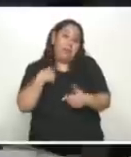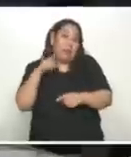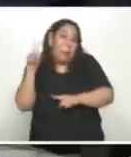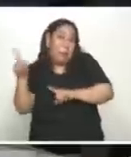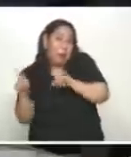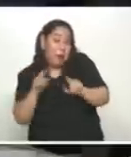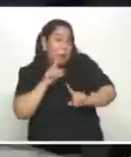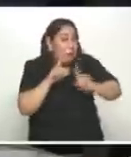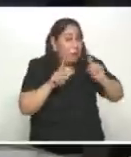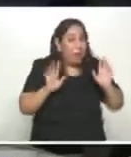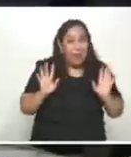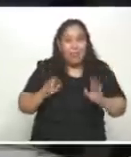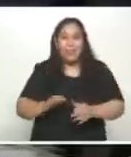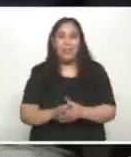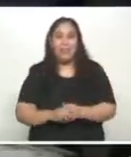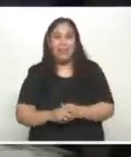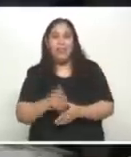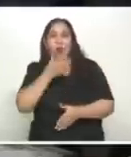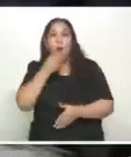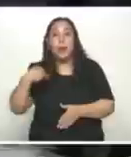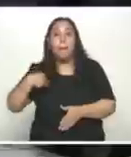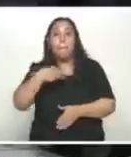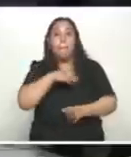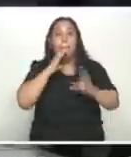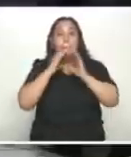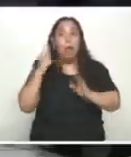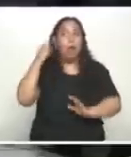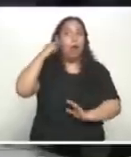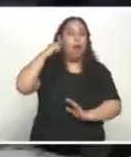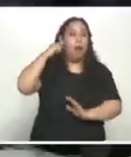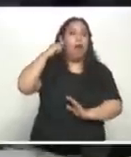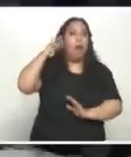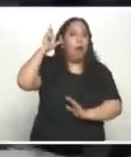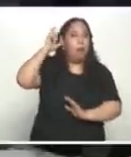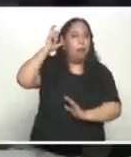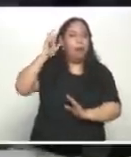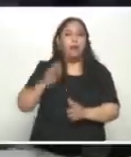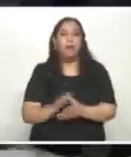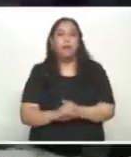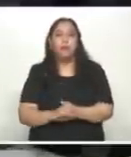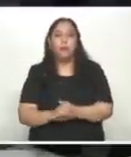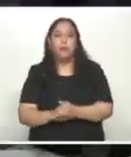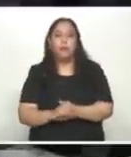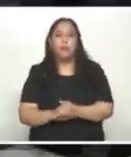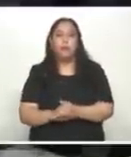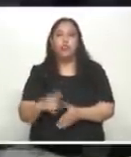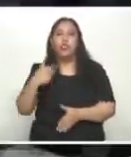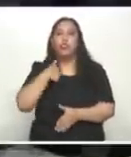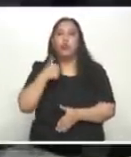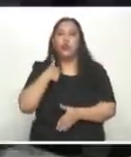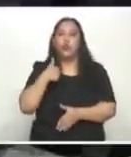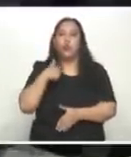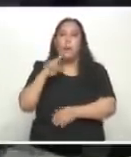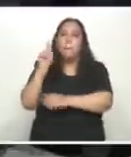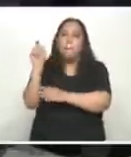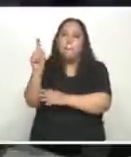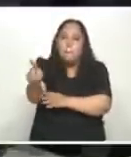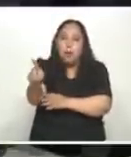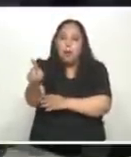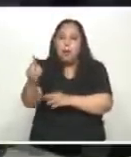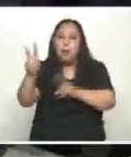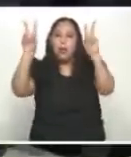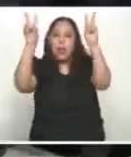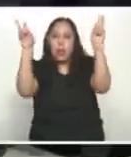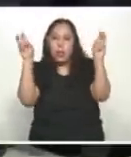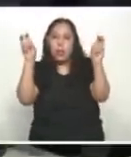No, cuestión de tiempo. A mí lo que me llamó la atención, presidente, fue este tema del poder. Porque usted dice que están